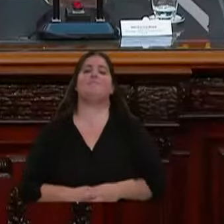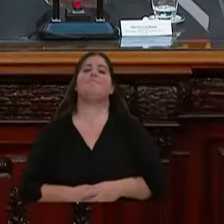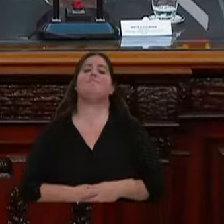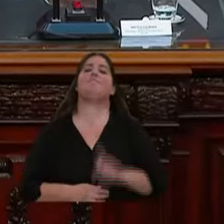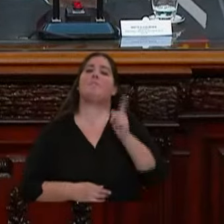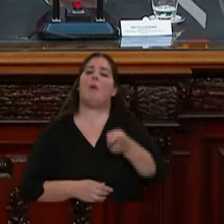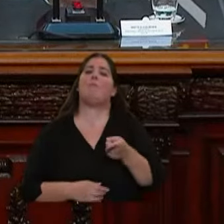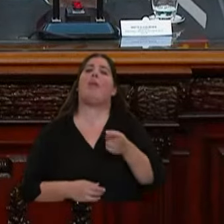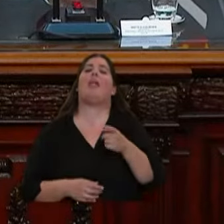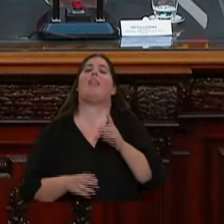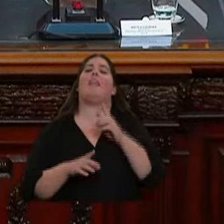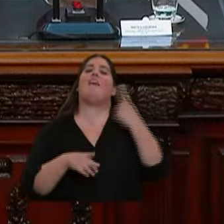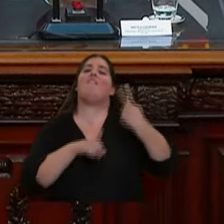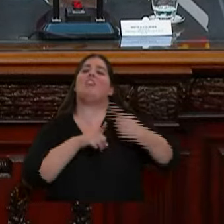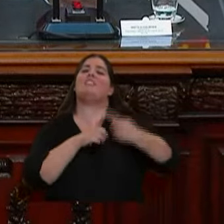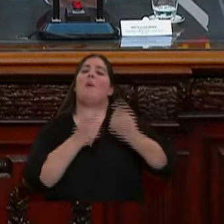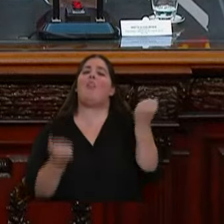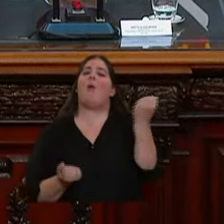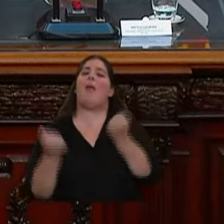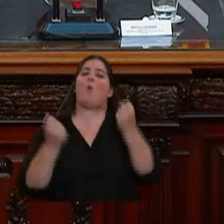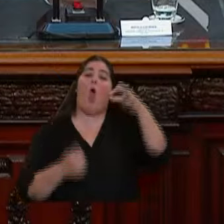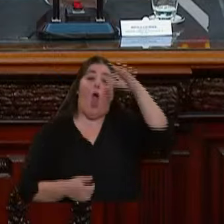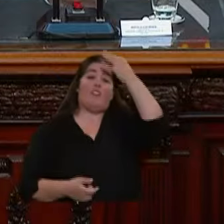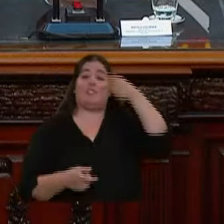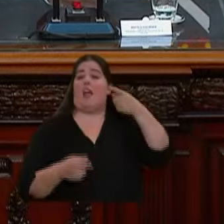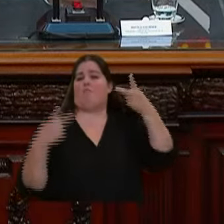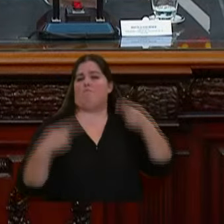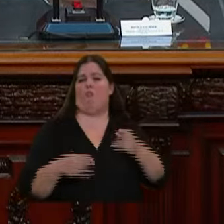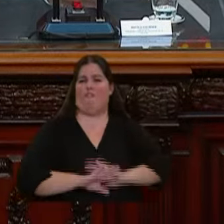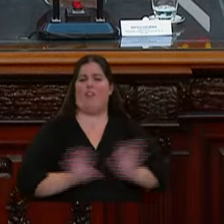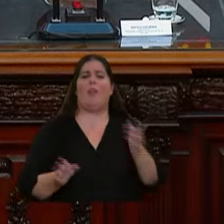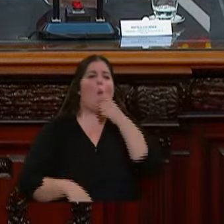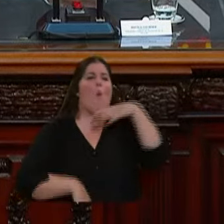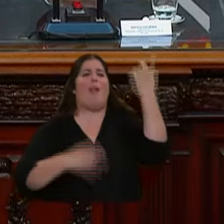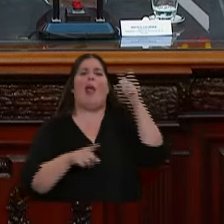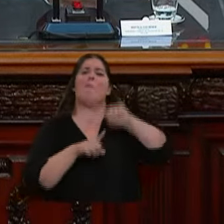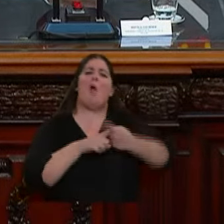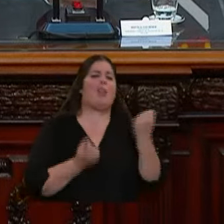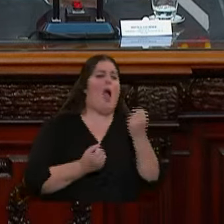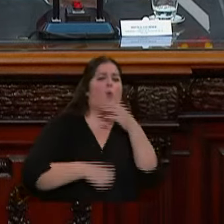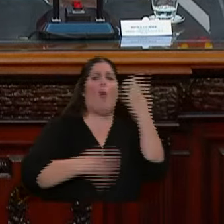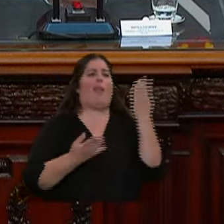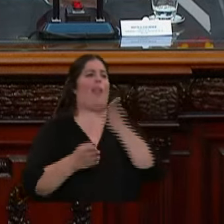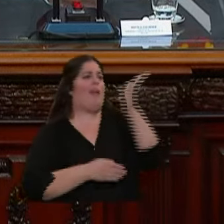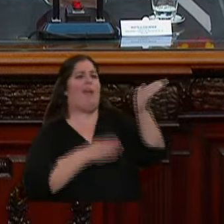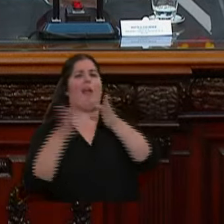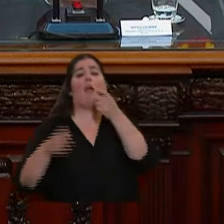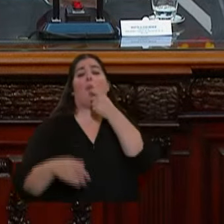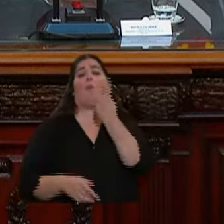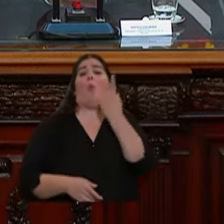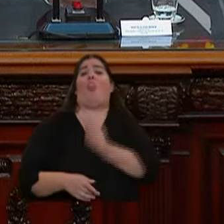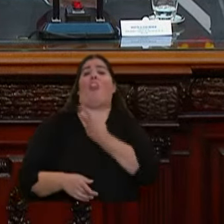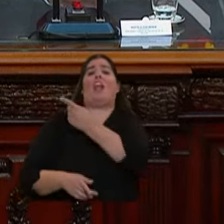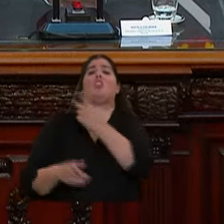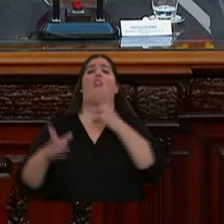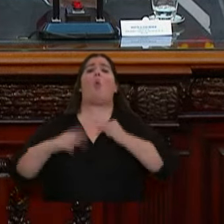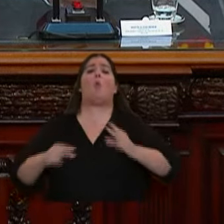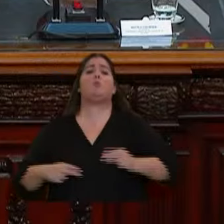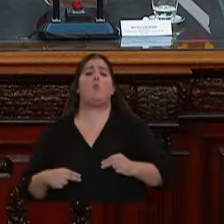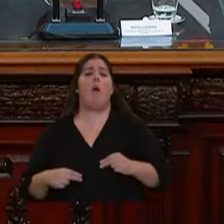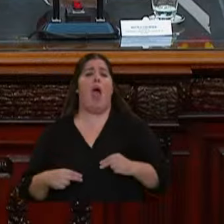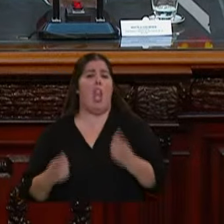Terminamos también con el Festival de los Vehículos Oficiales, que los usaba cualquiera para cualquier cosa, como si un director de recursos